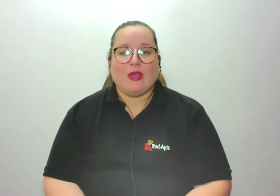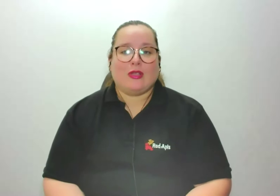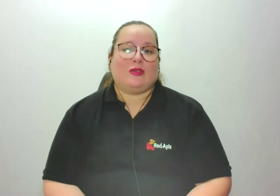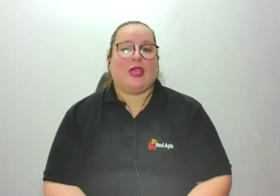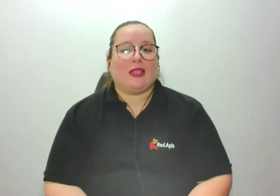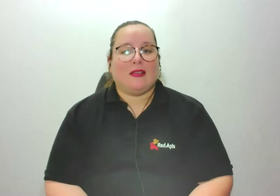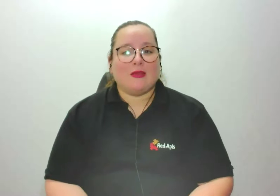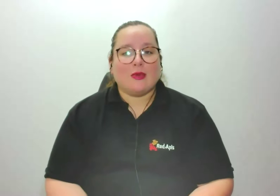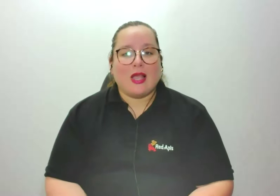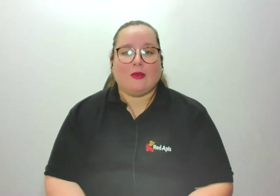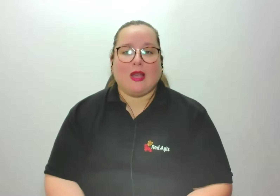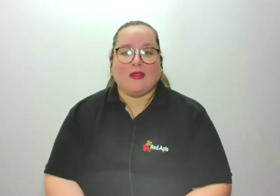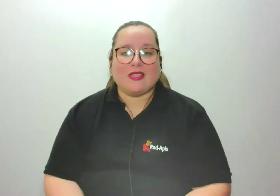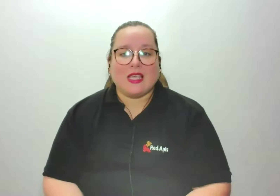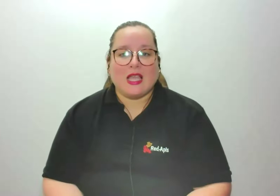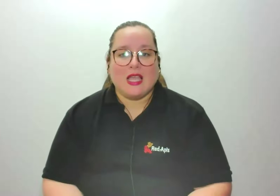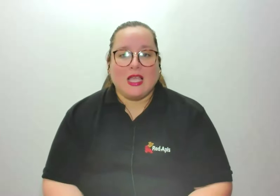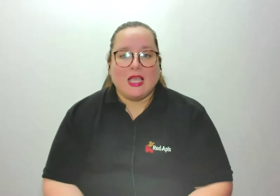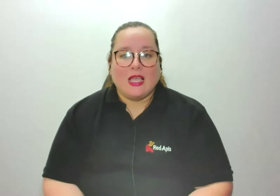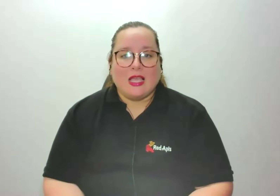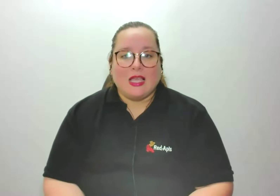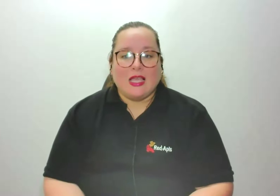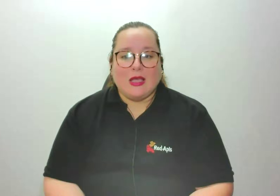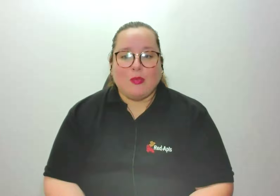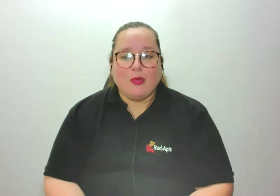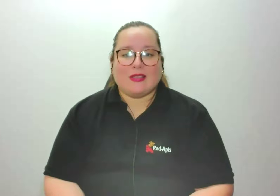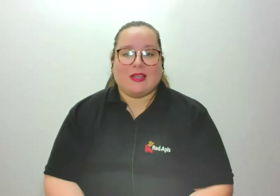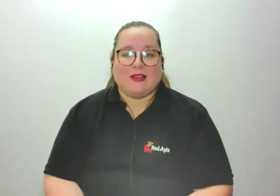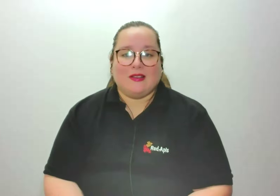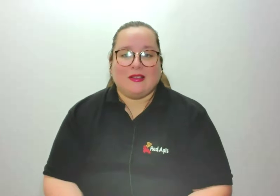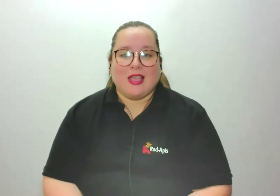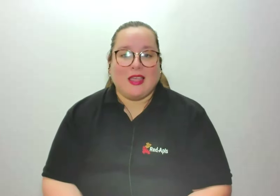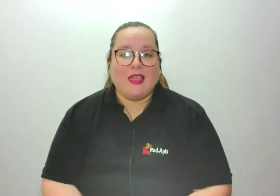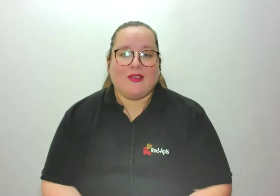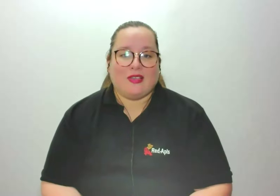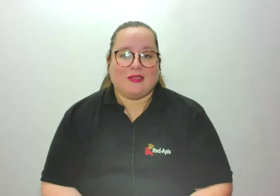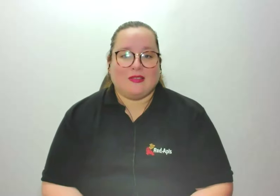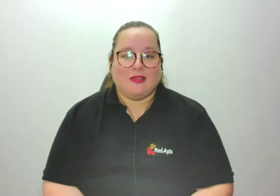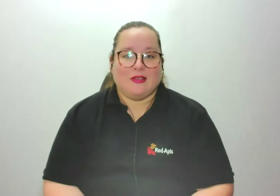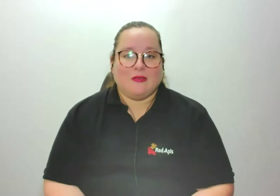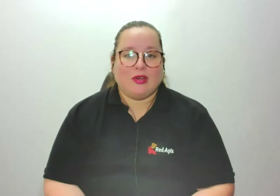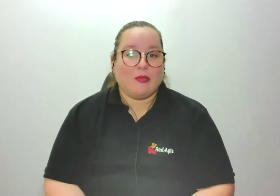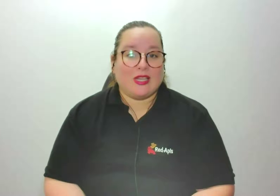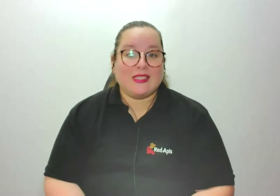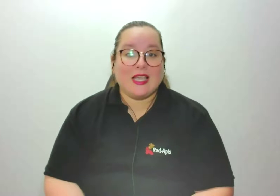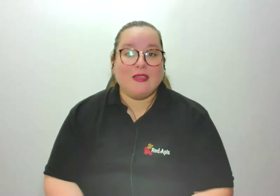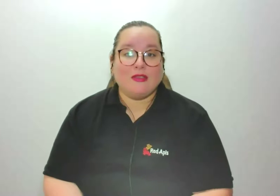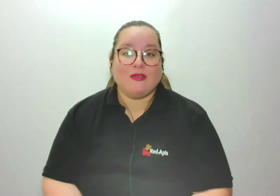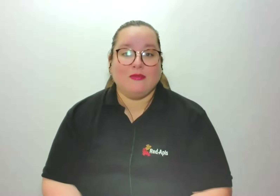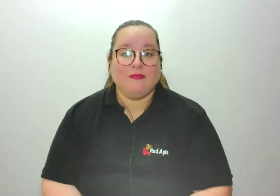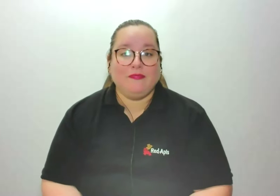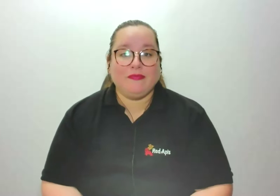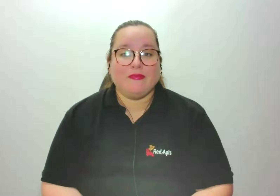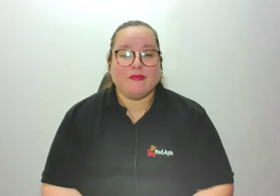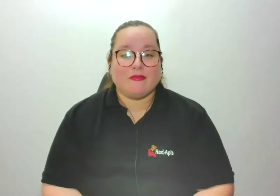yo soy artista visual, estudié en la universidad y pude hacerlo. Y agradezco eso, porque por 13 años